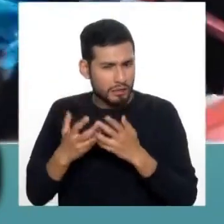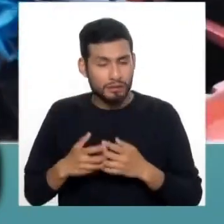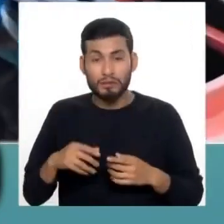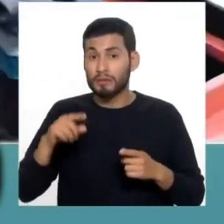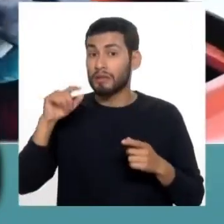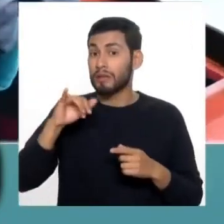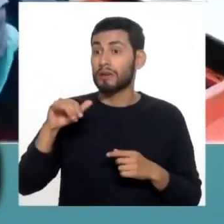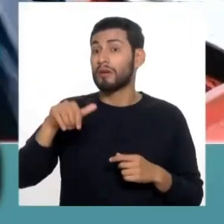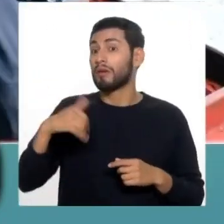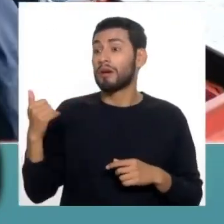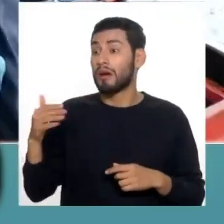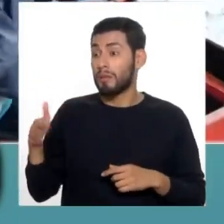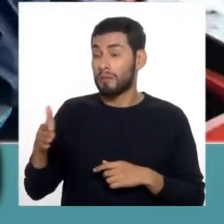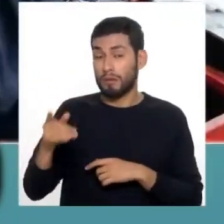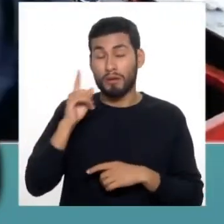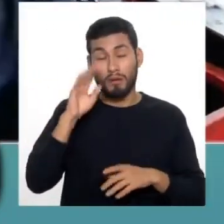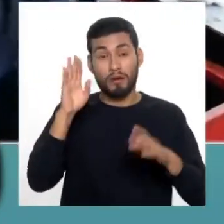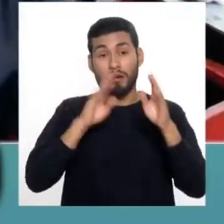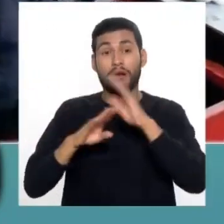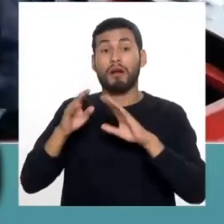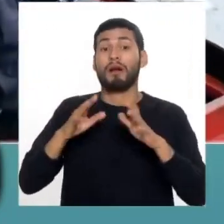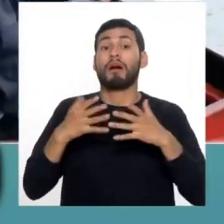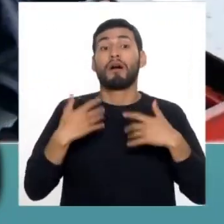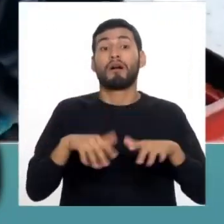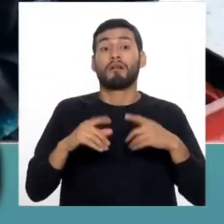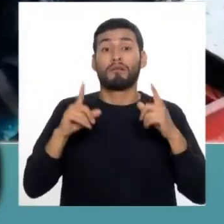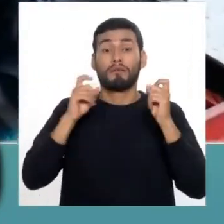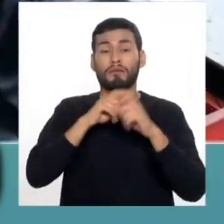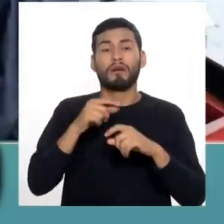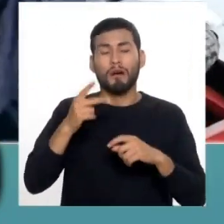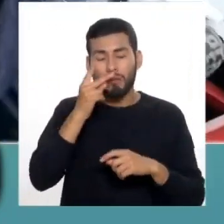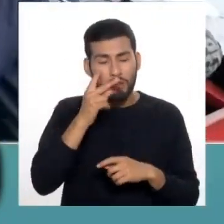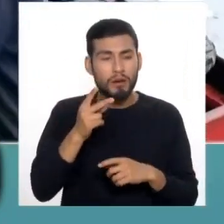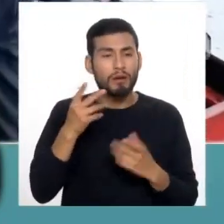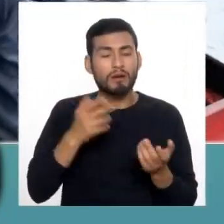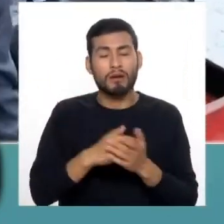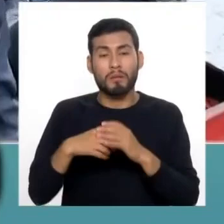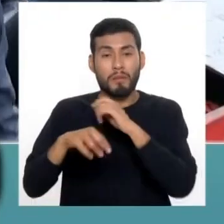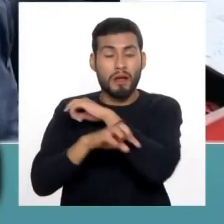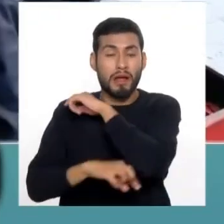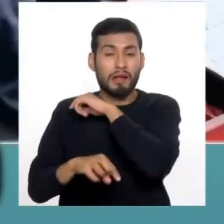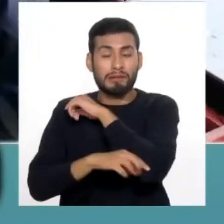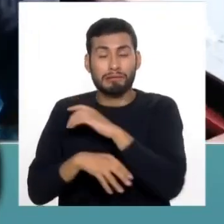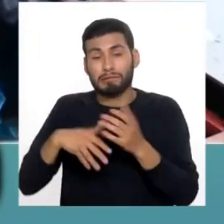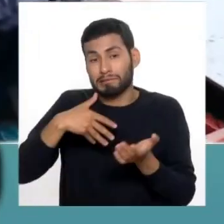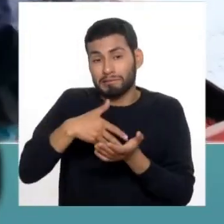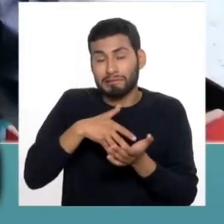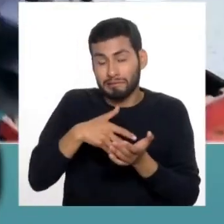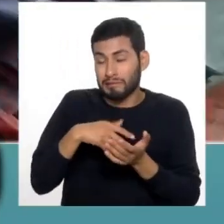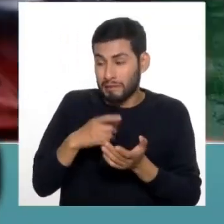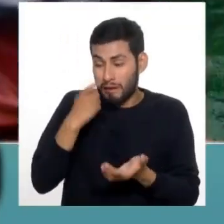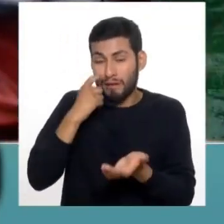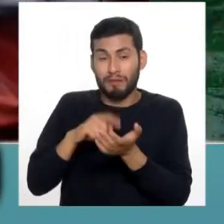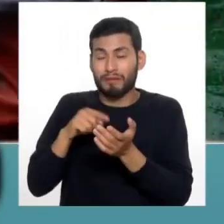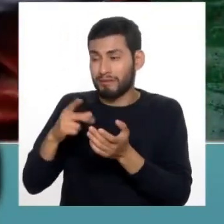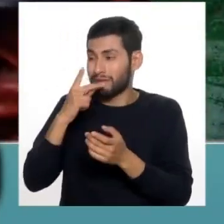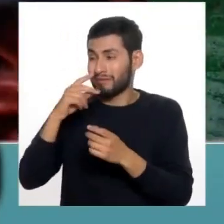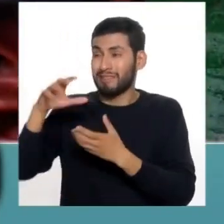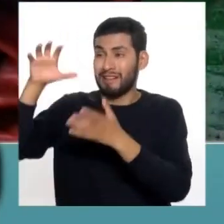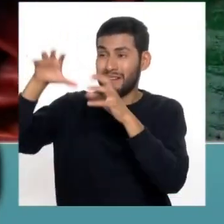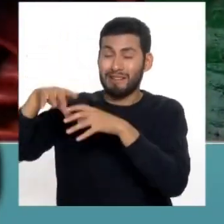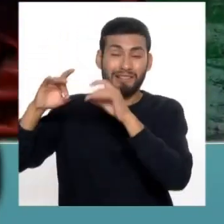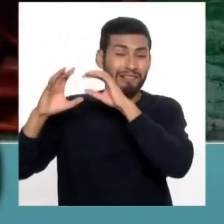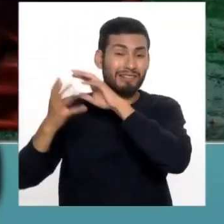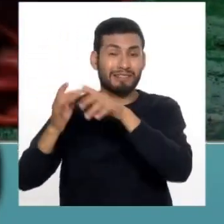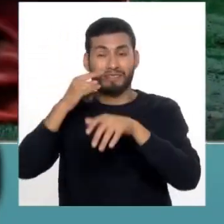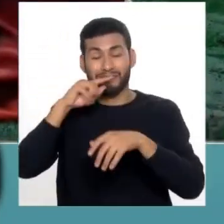gran preocupación, es que se ha incrementado la vulnerabilidad del país frente al fenómeno del Niño. Miremos con